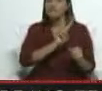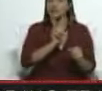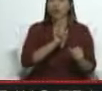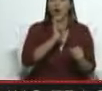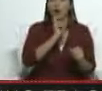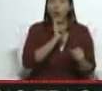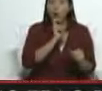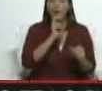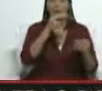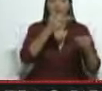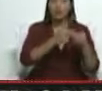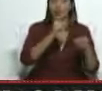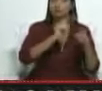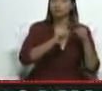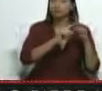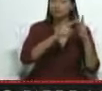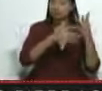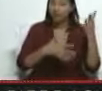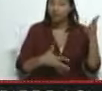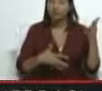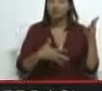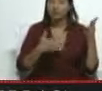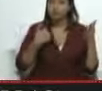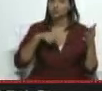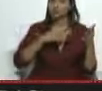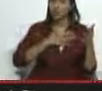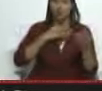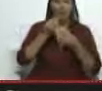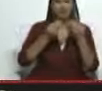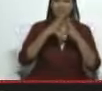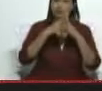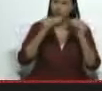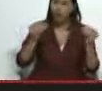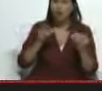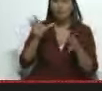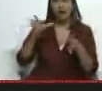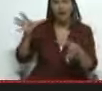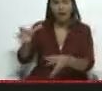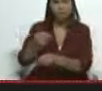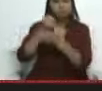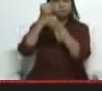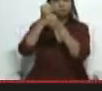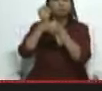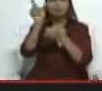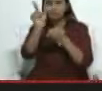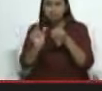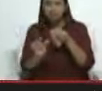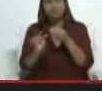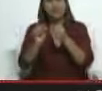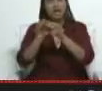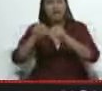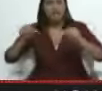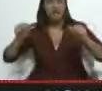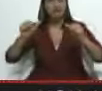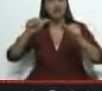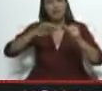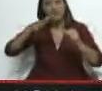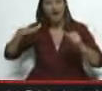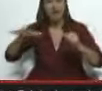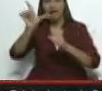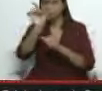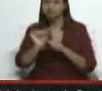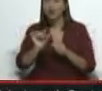utilizaremos todos los recursos a nuestro alcance para rescatar esas tierras y esos mares el esequivo es de